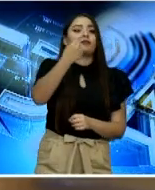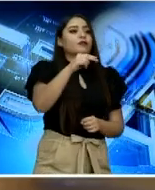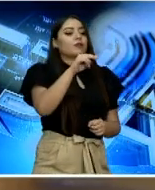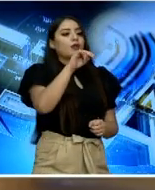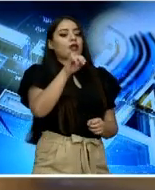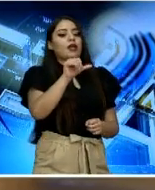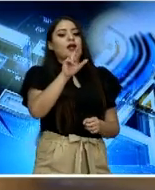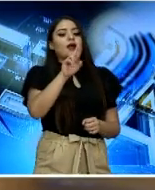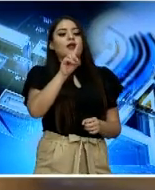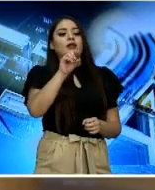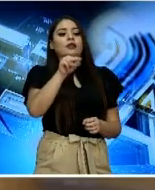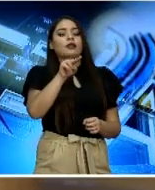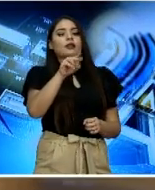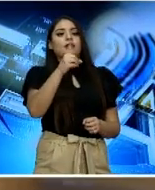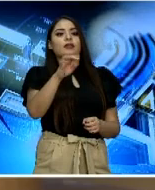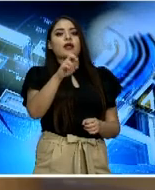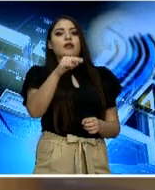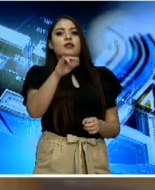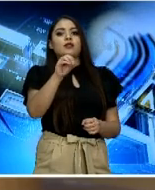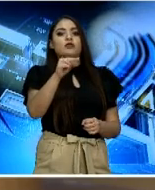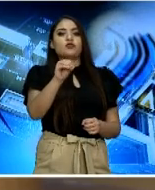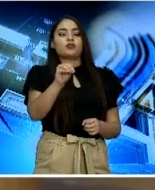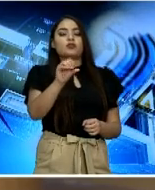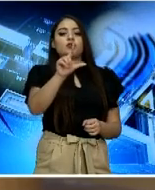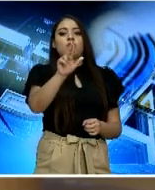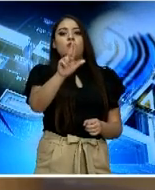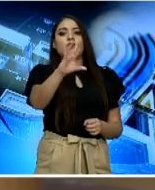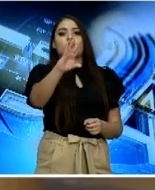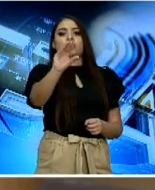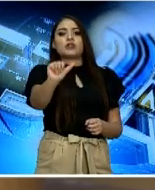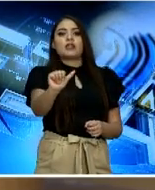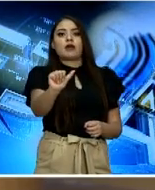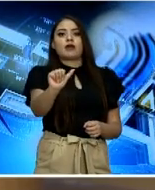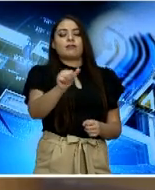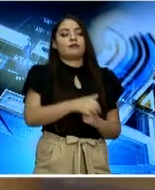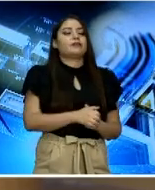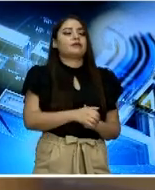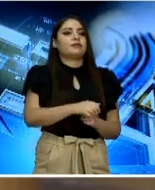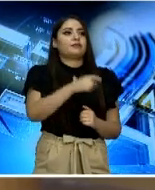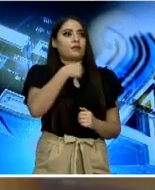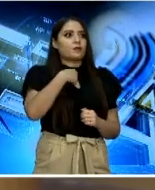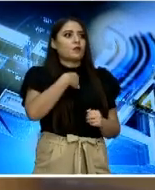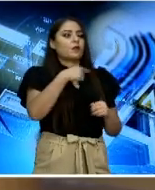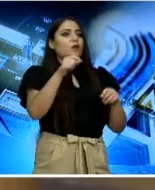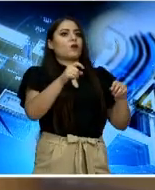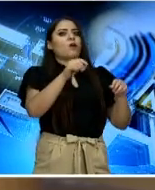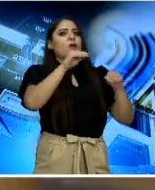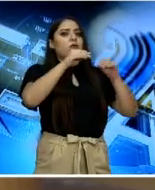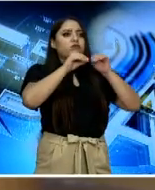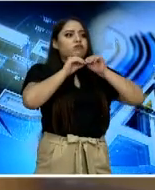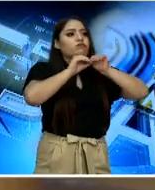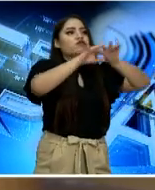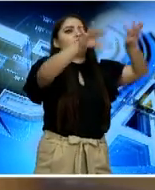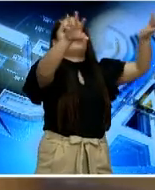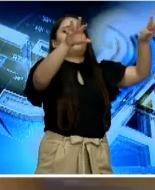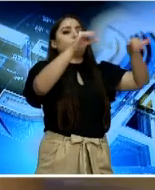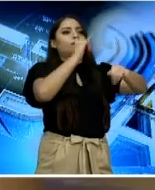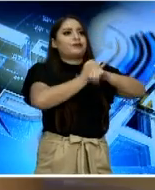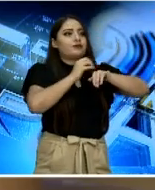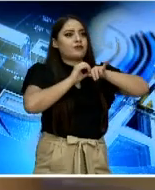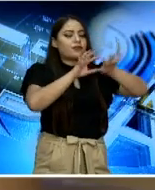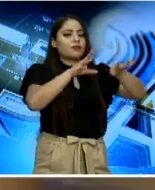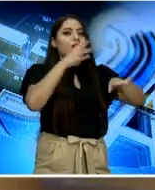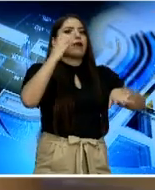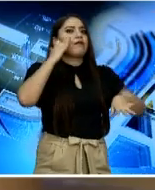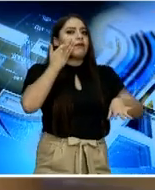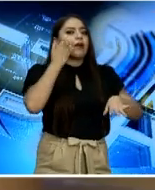Fernández Aguirre. Y yo hice la publicación, pero para que la gente y en las escuelas no vuelva a pasar eso